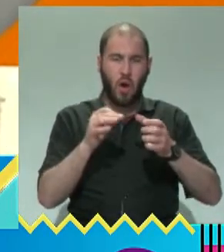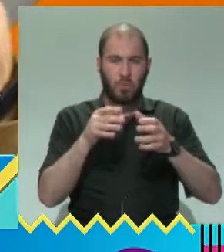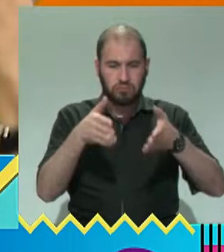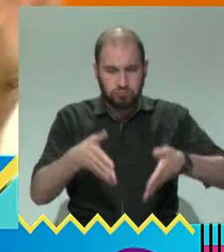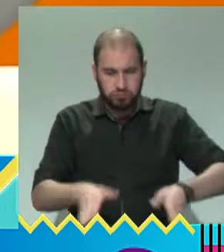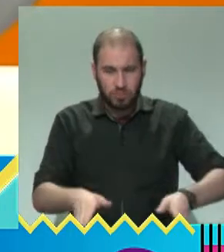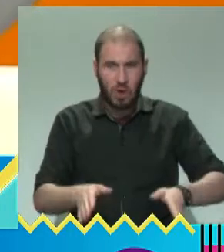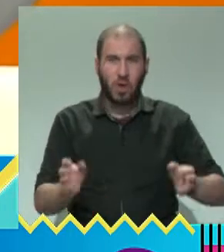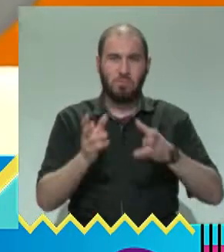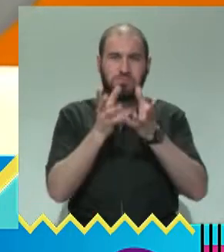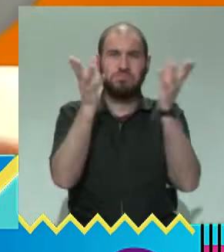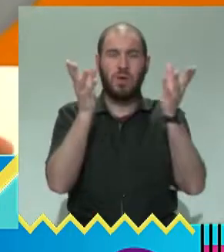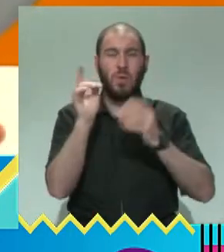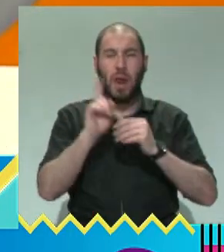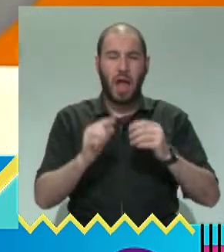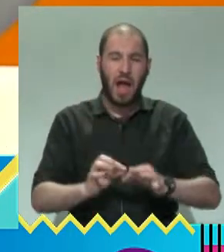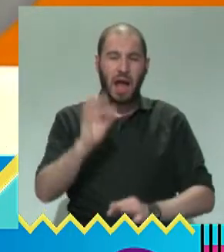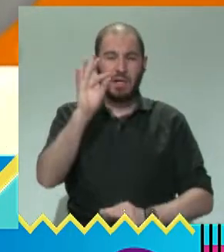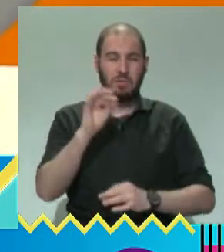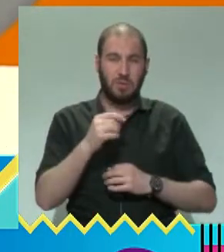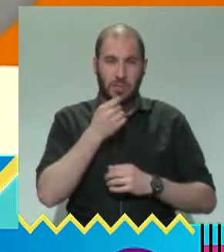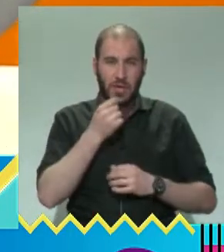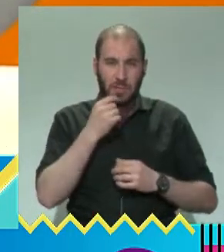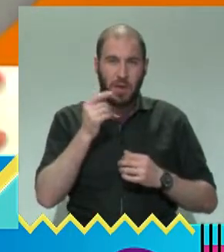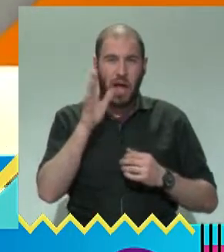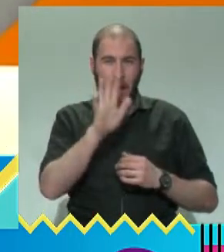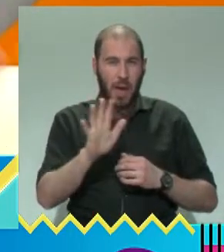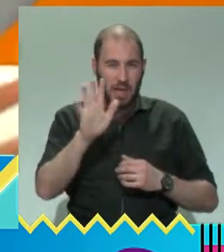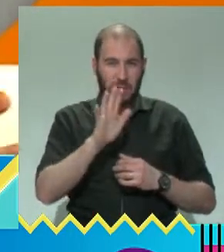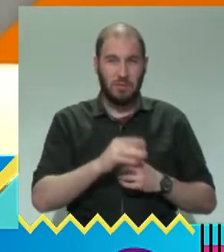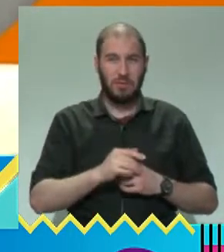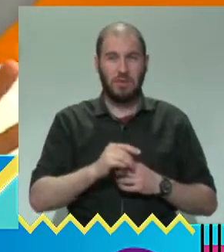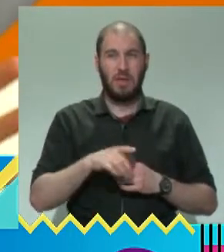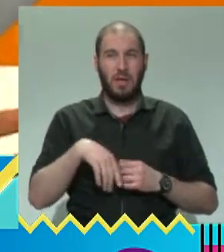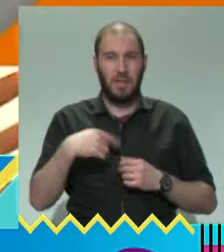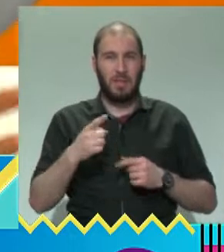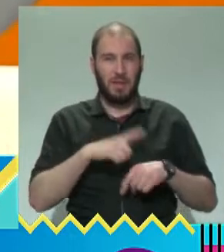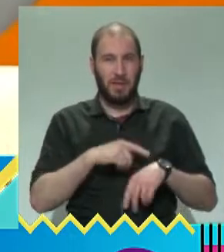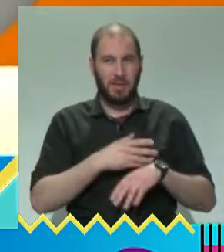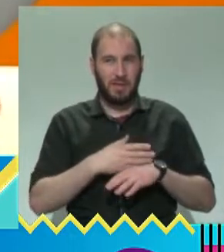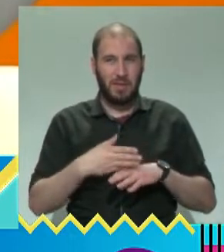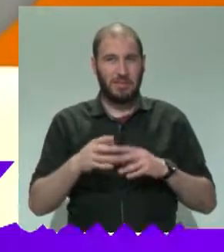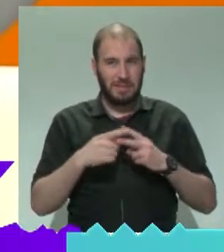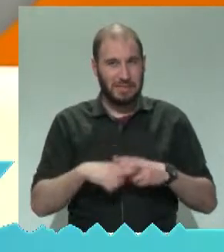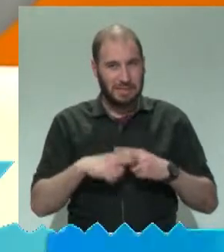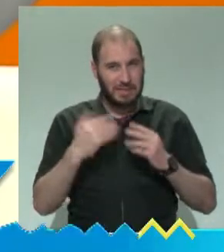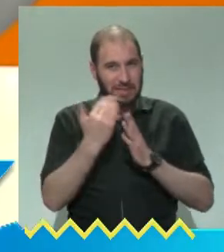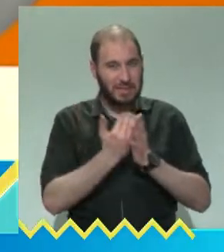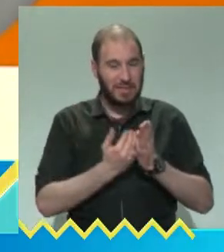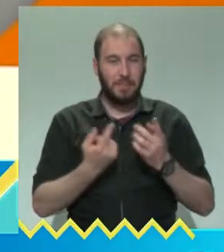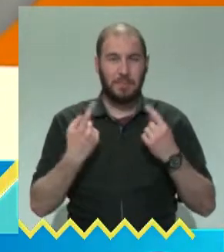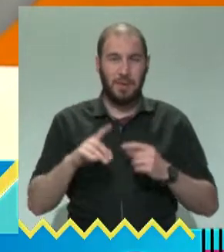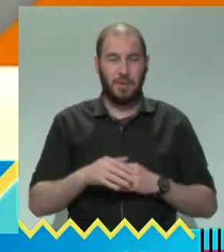cuneta o la copa, la altura, si está amarillando. Bueno, ya te vas convirtiendo con el tiempo en especialista, ¿sí?